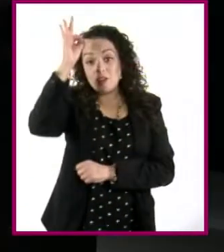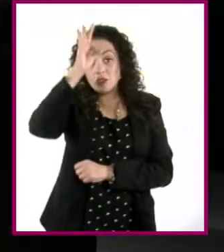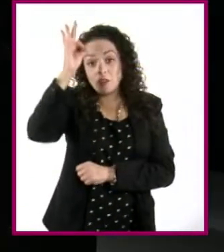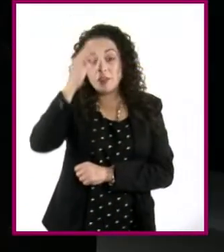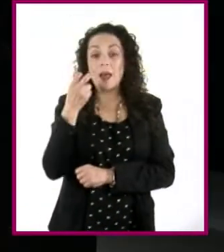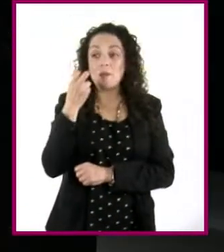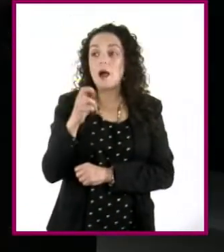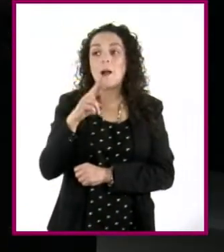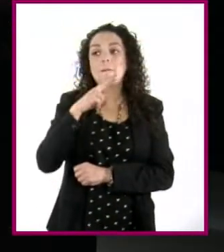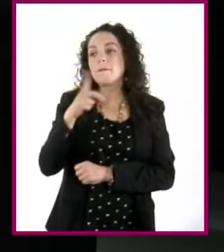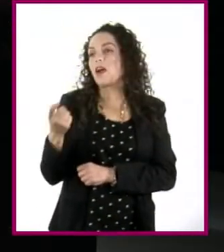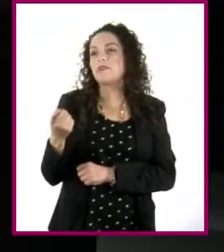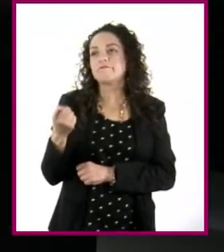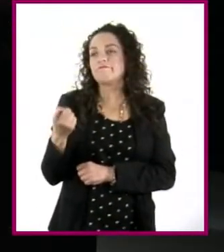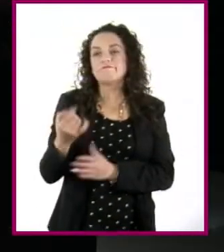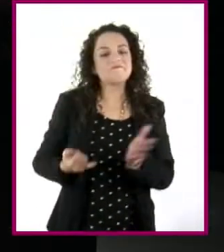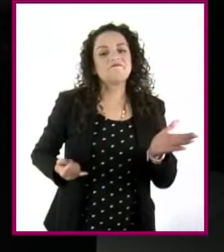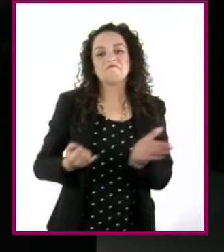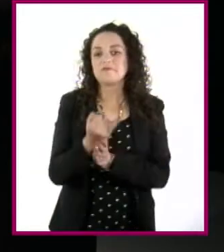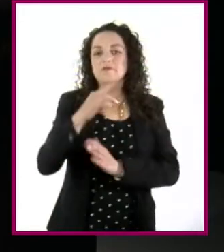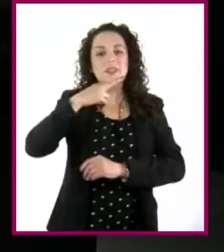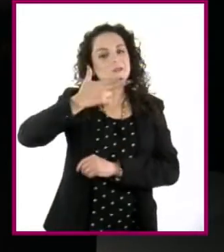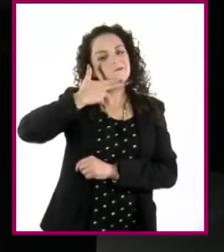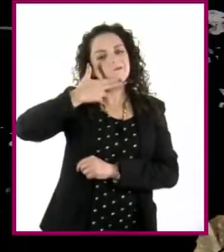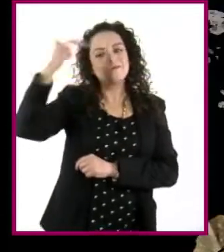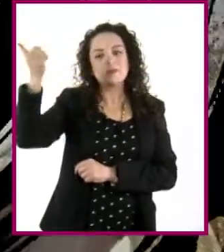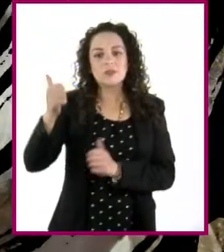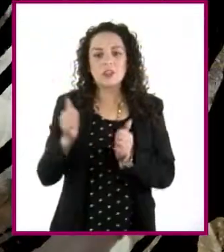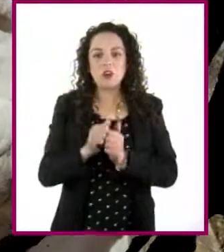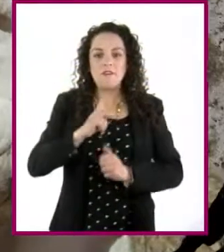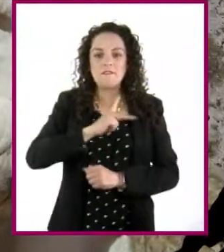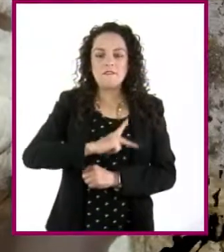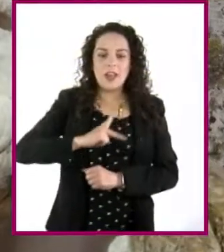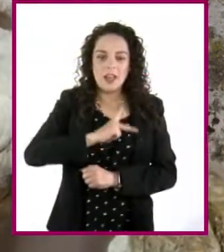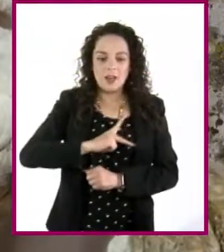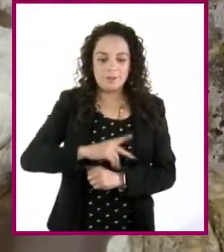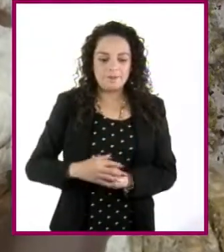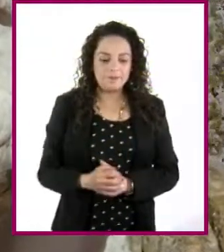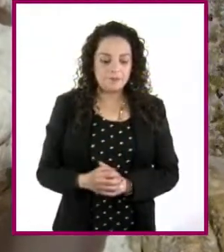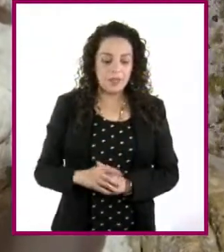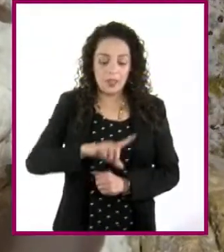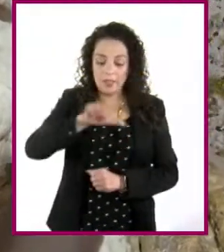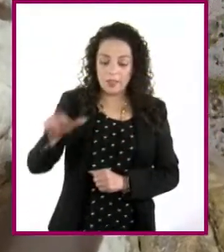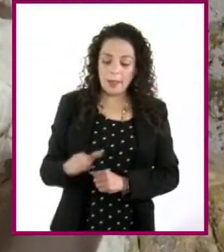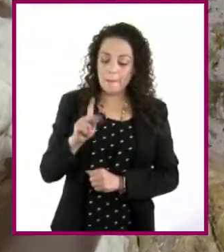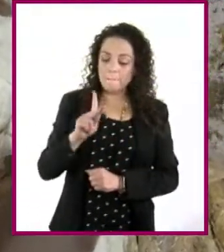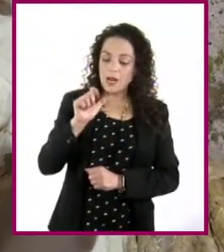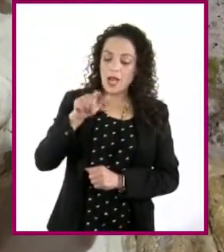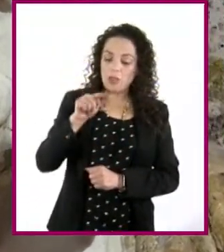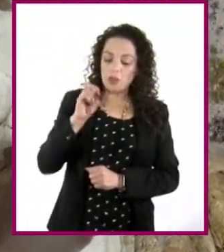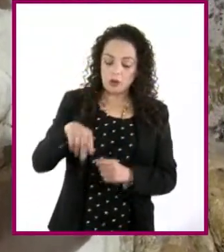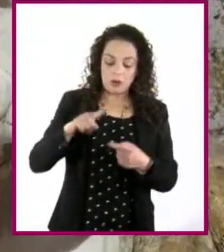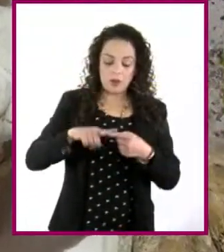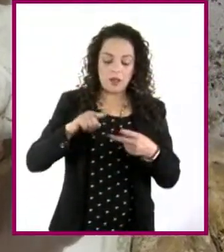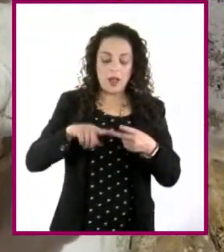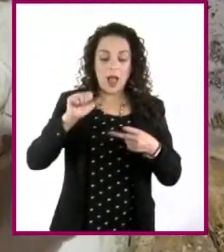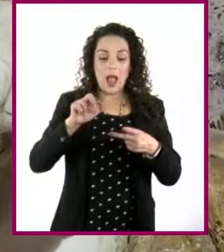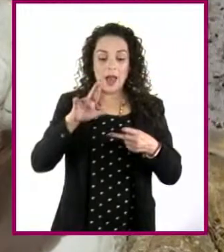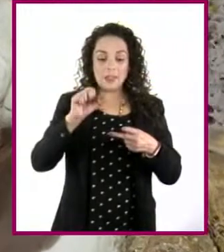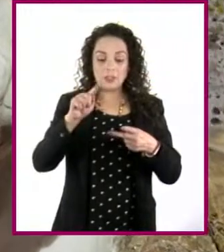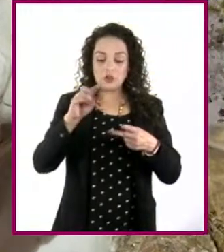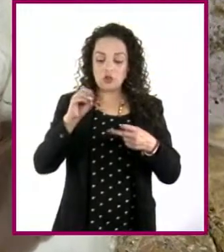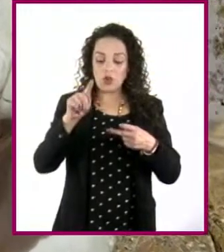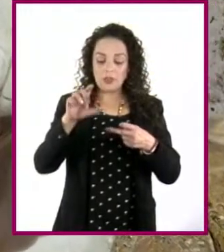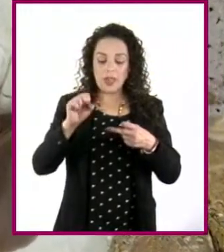suicidio. Después de Sócrates, con Platón y Aristóteles, se ramifica el pensamiento hacia las áreas como la